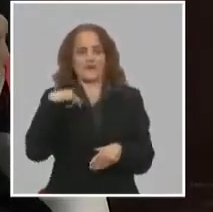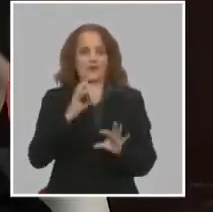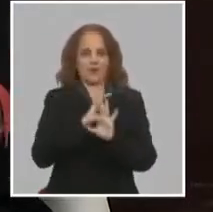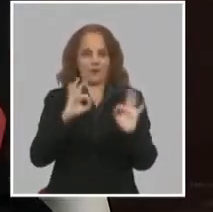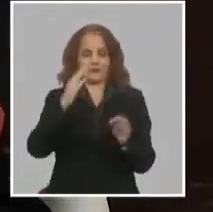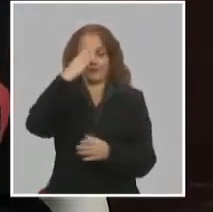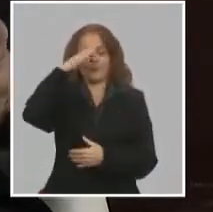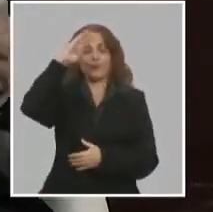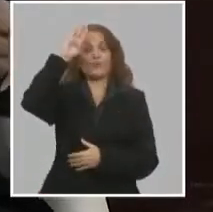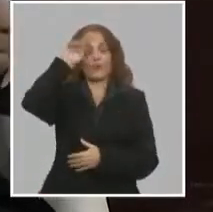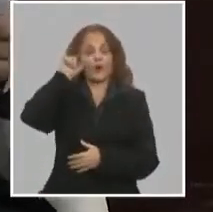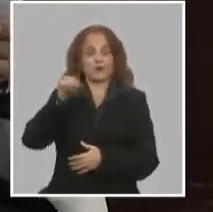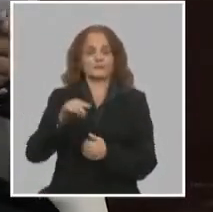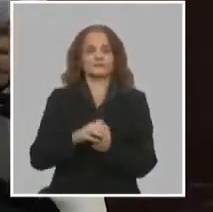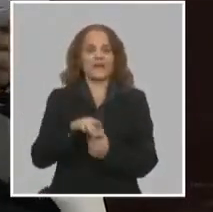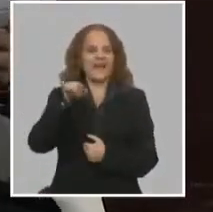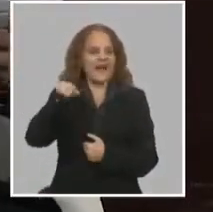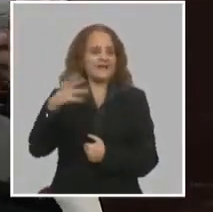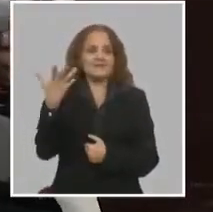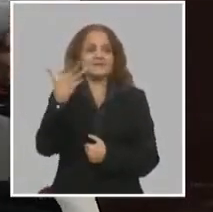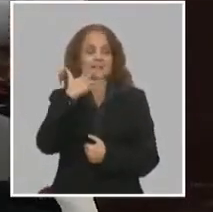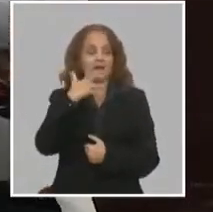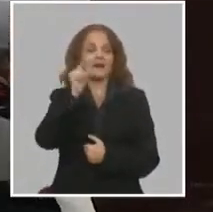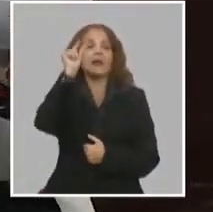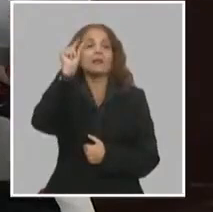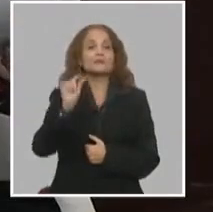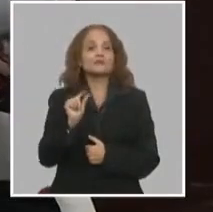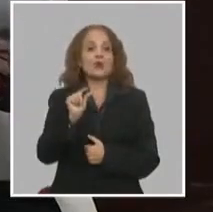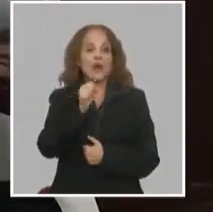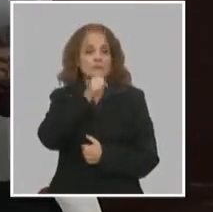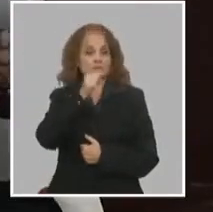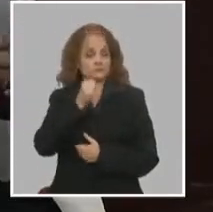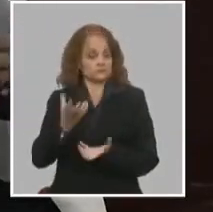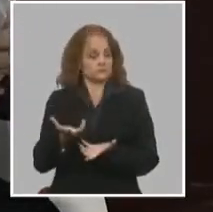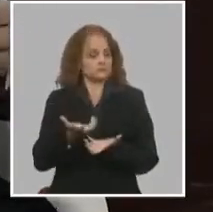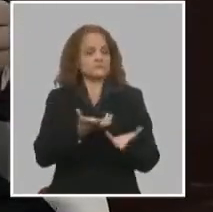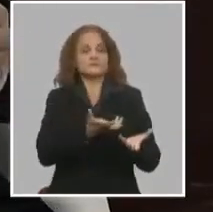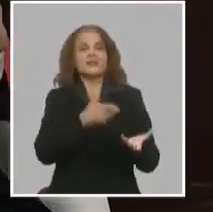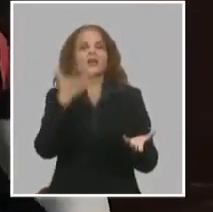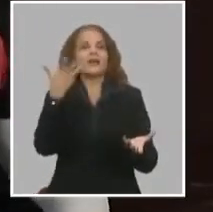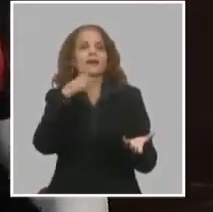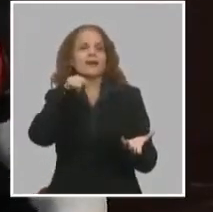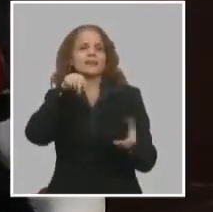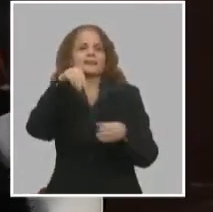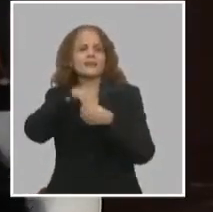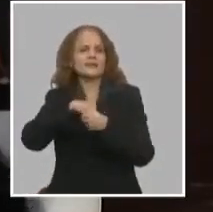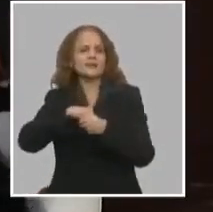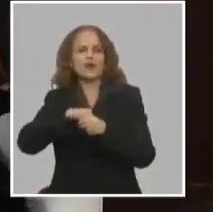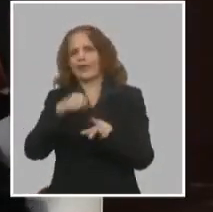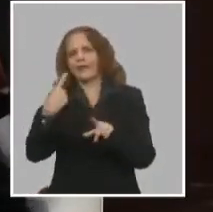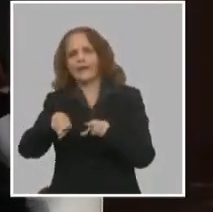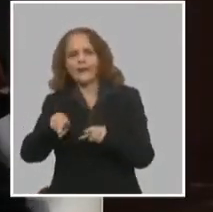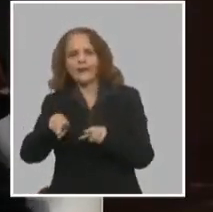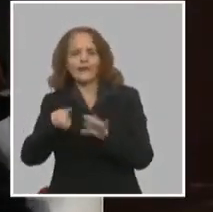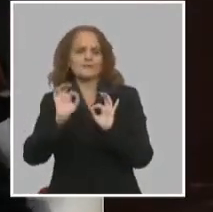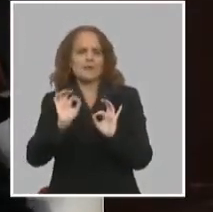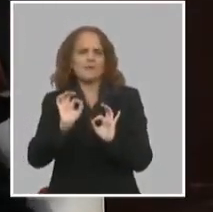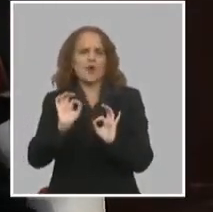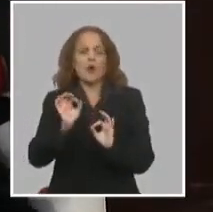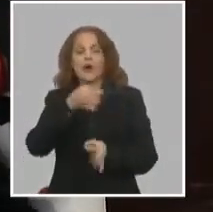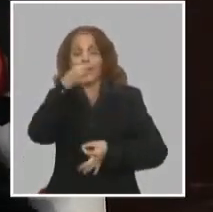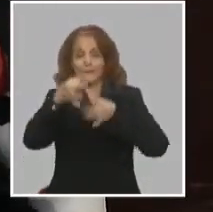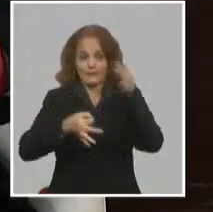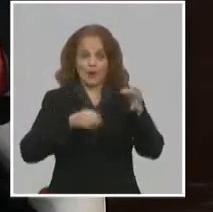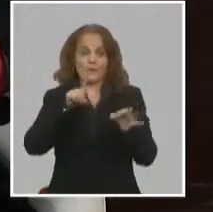En esa ocasión, el presentador del premio, pues el señor Johan, quien preside la Fundación Coreana por Servicios de Salud Internacional, expresó